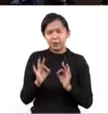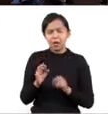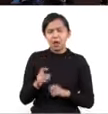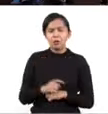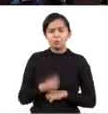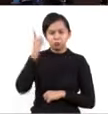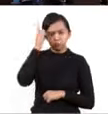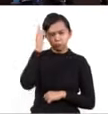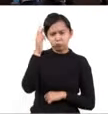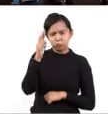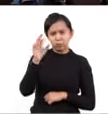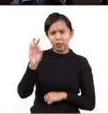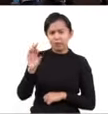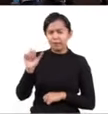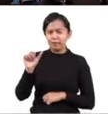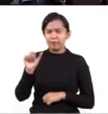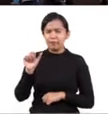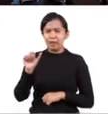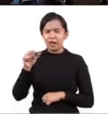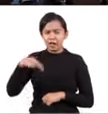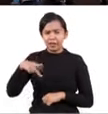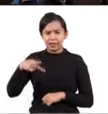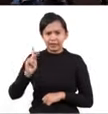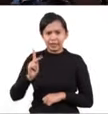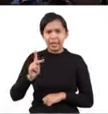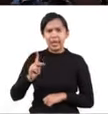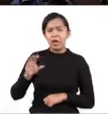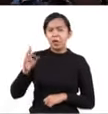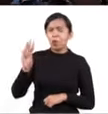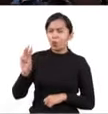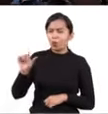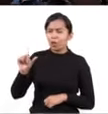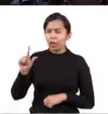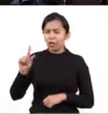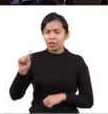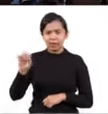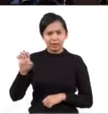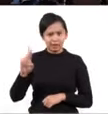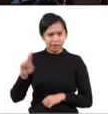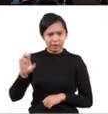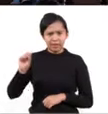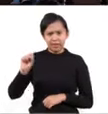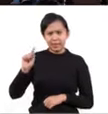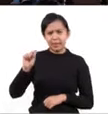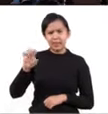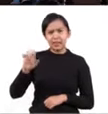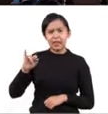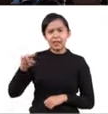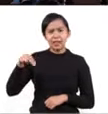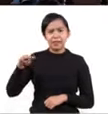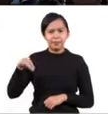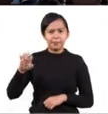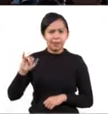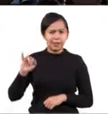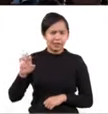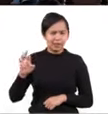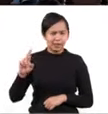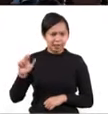Doctor Frank-Walter Steinmeier, presidente de la República Federal de